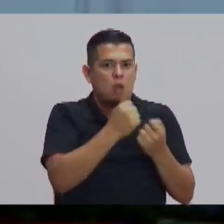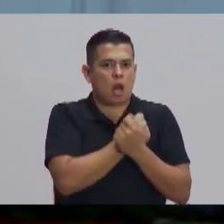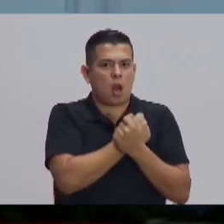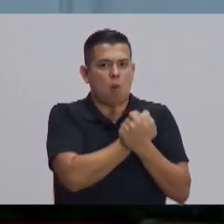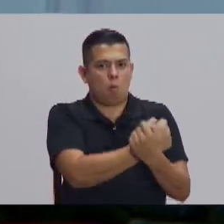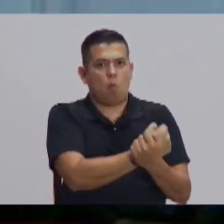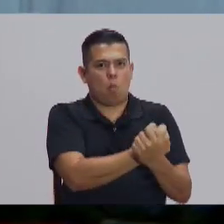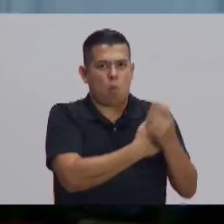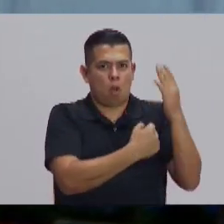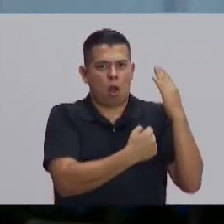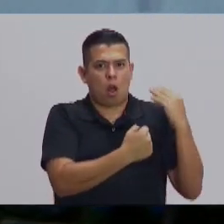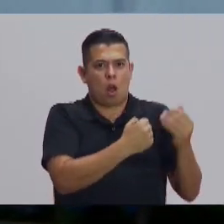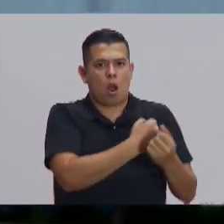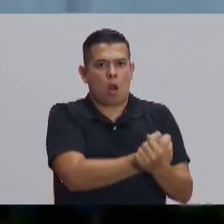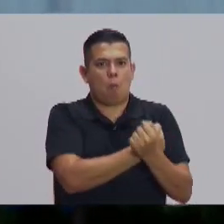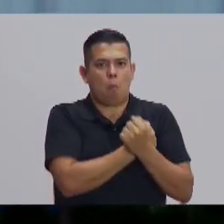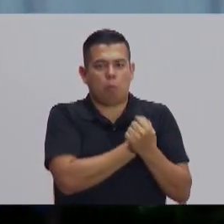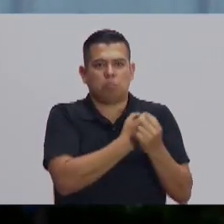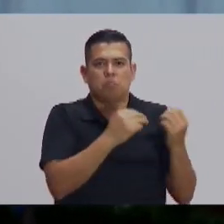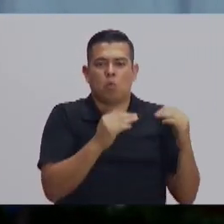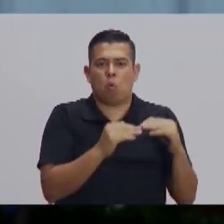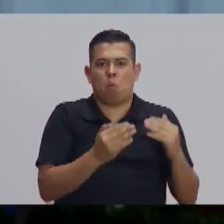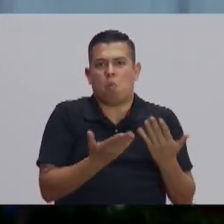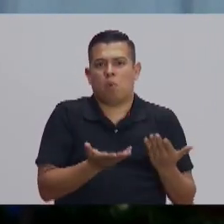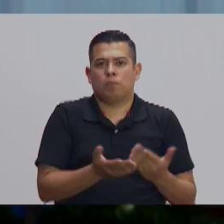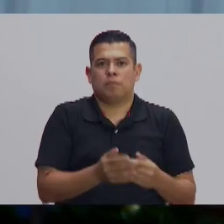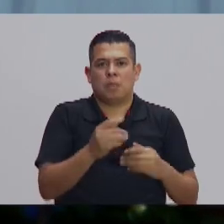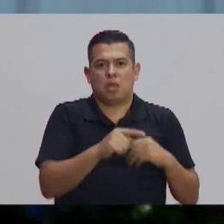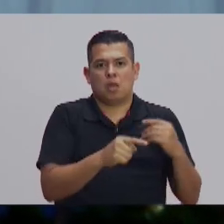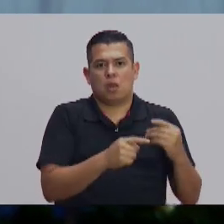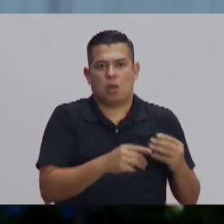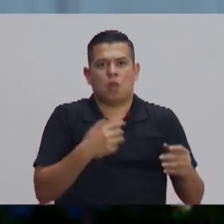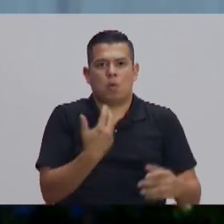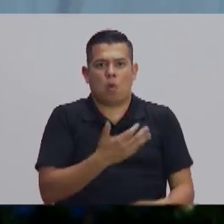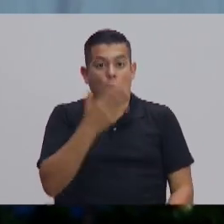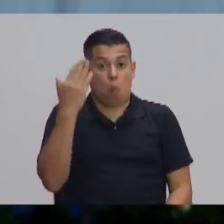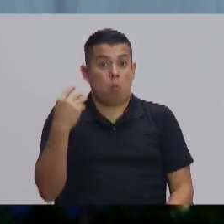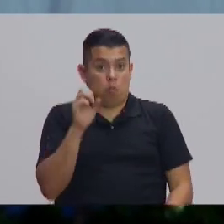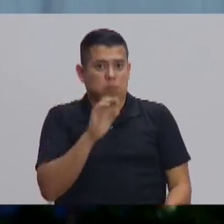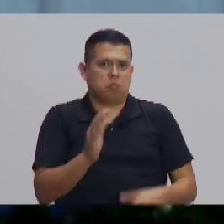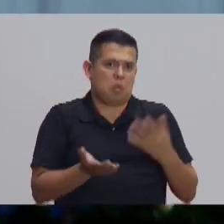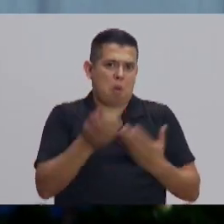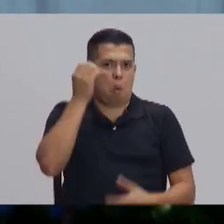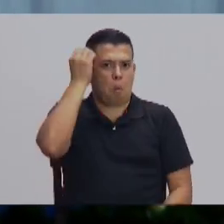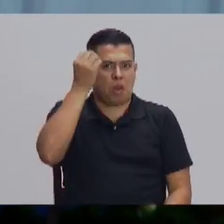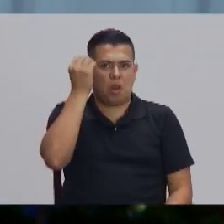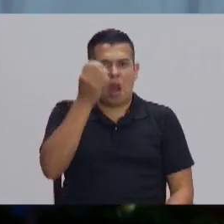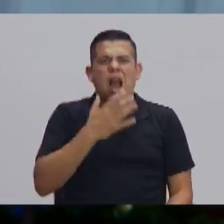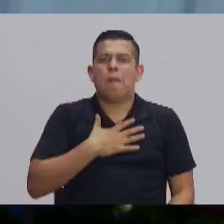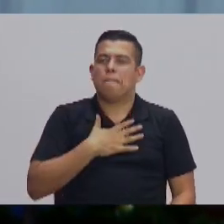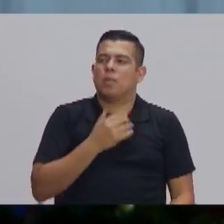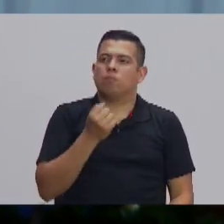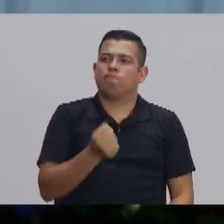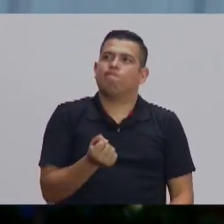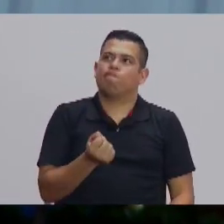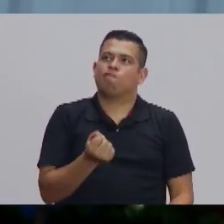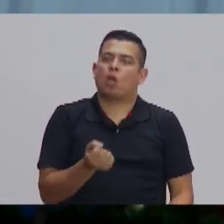amor de mi esposa y viceversa muchas de nosotras mujeres te podríamos decir a mí me encantaría